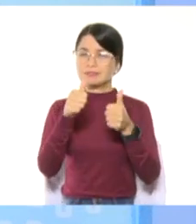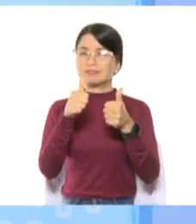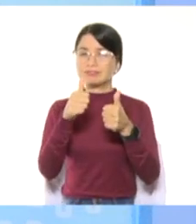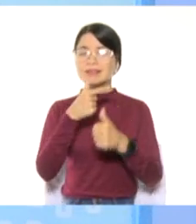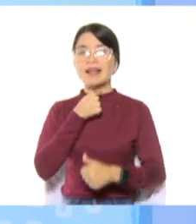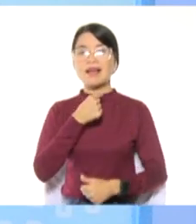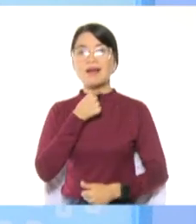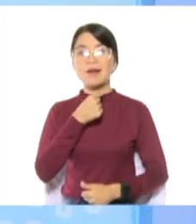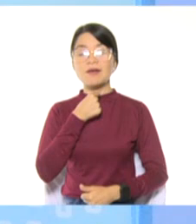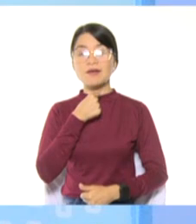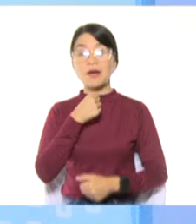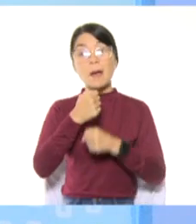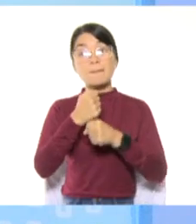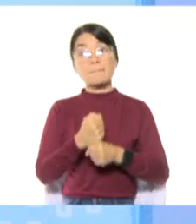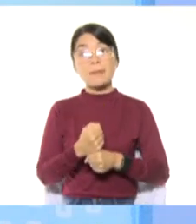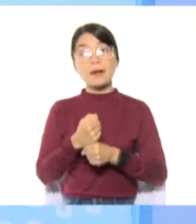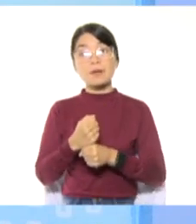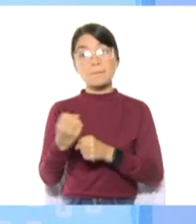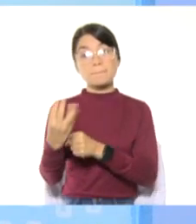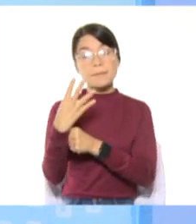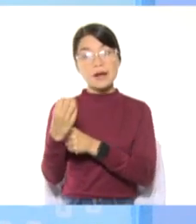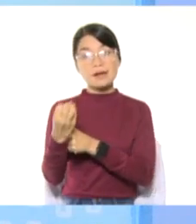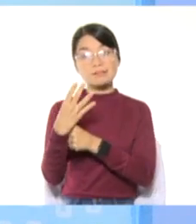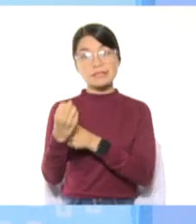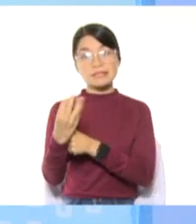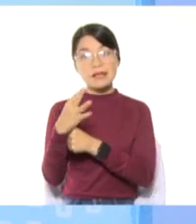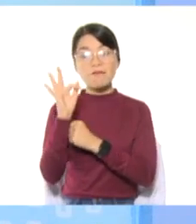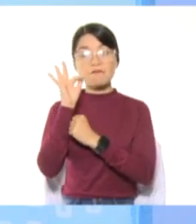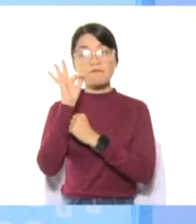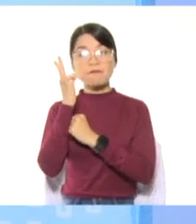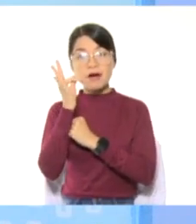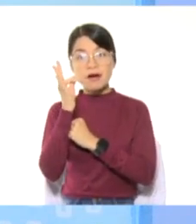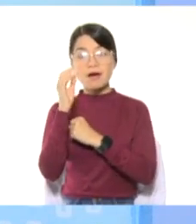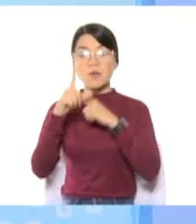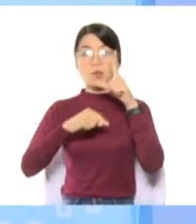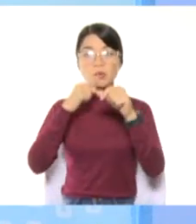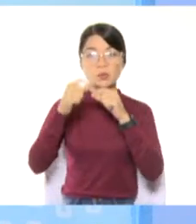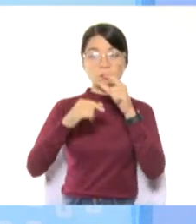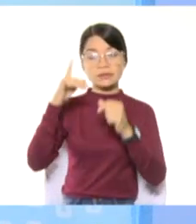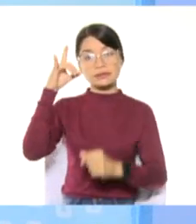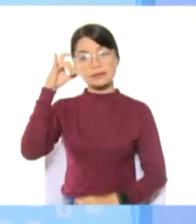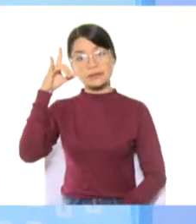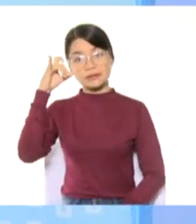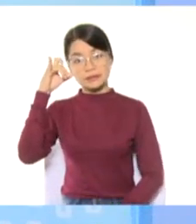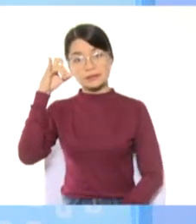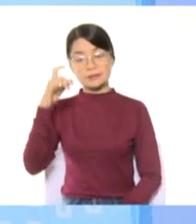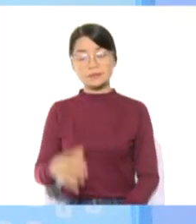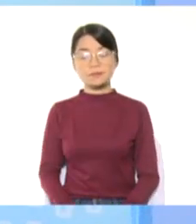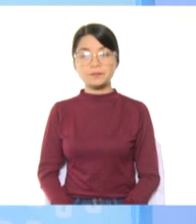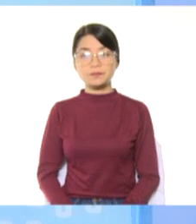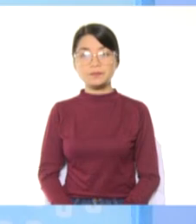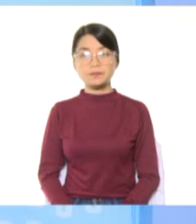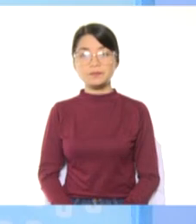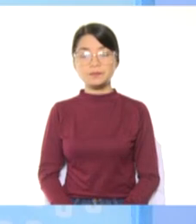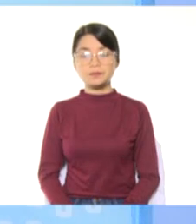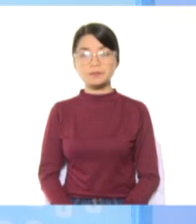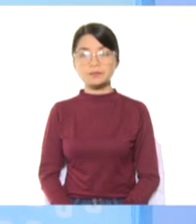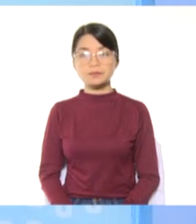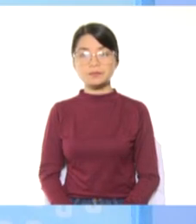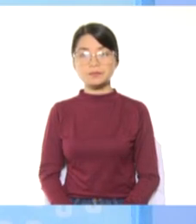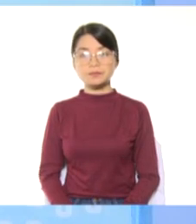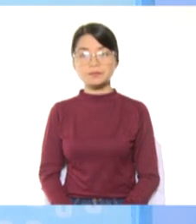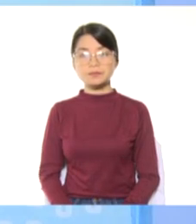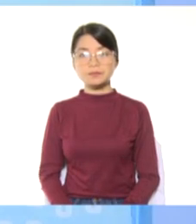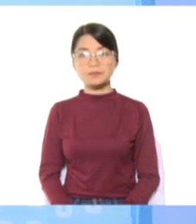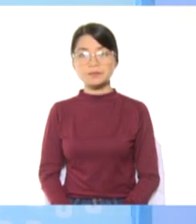además espero todos sus comentarios a través de nuestras redes sociales, porque nuestra plataforma 2.0 está totalmente